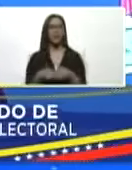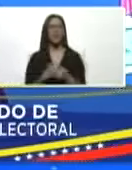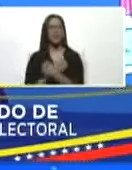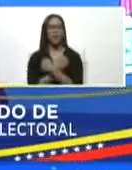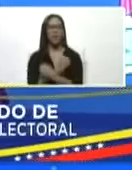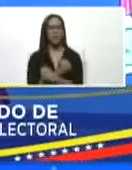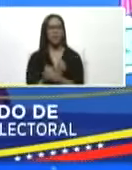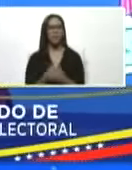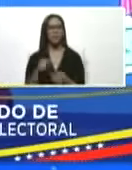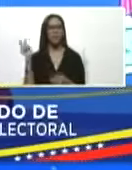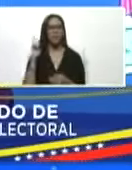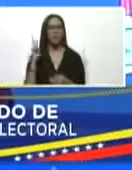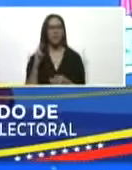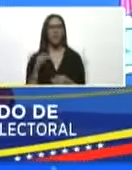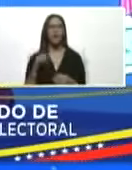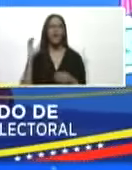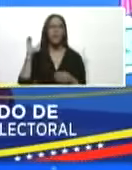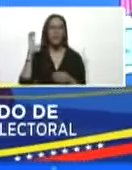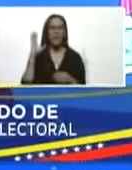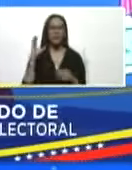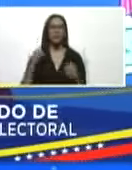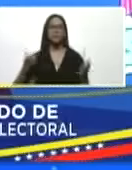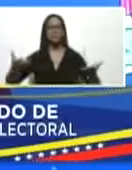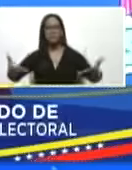amamos. Venezuela es un país receptor